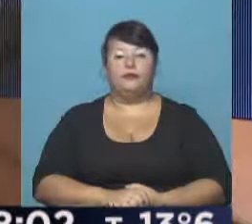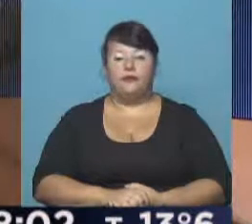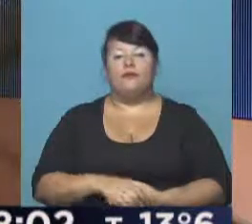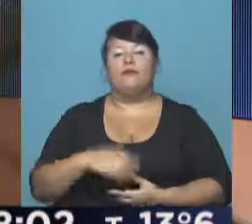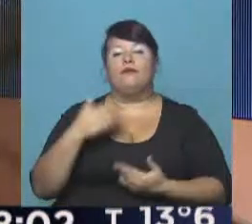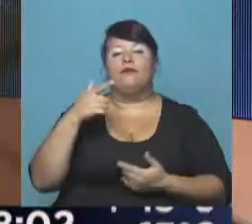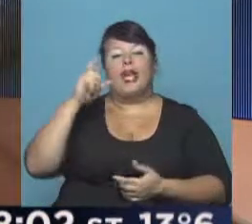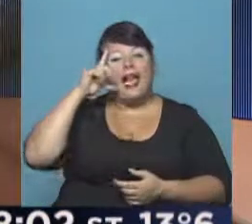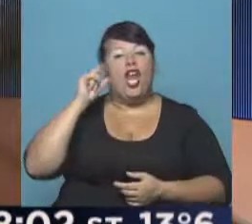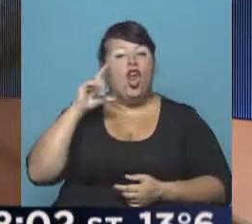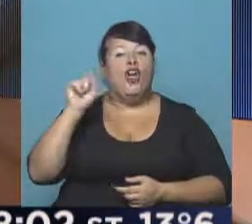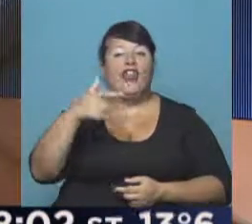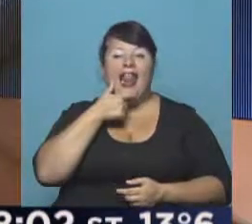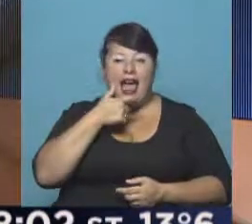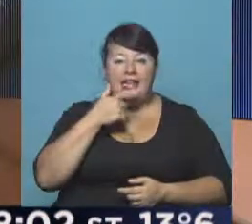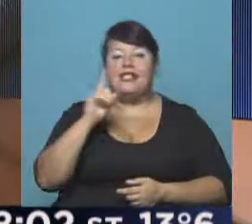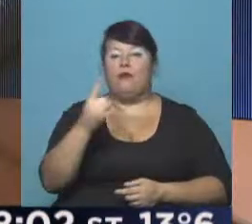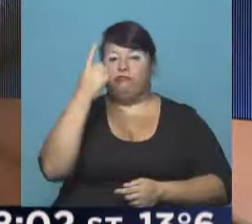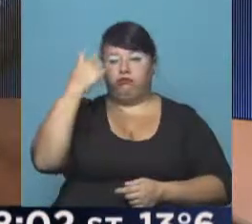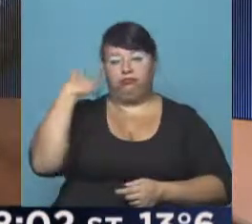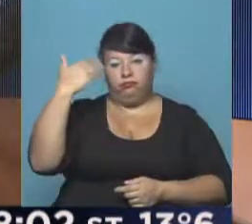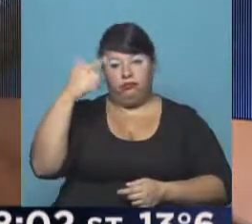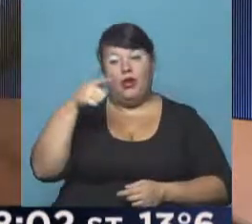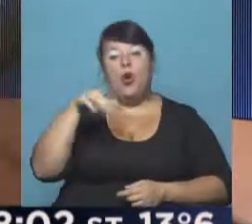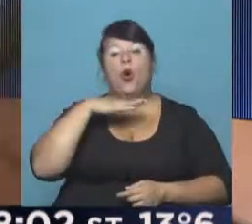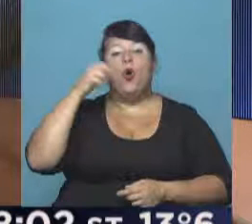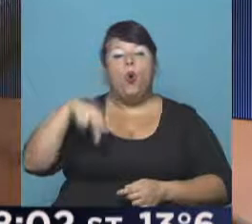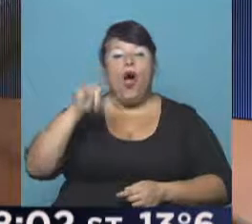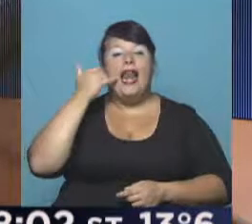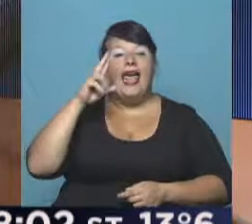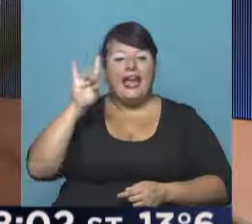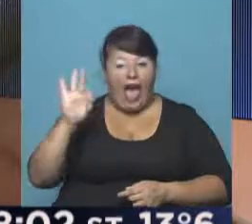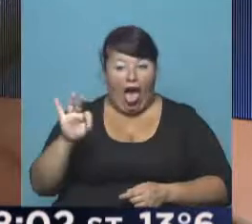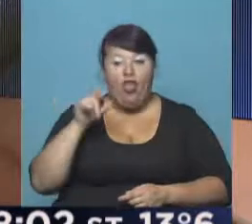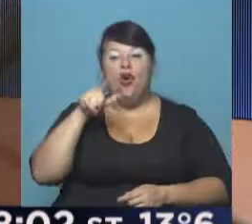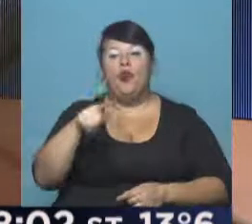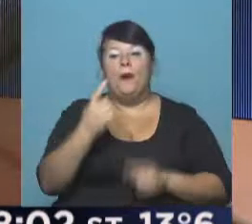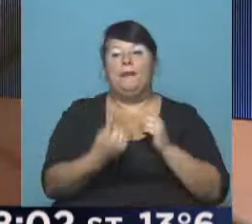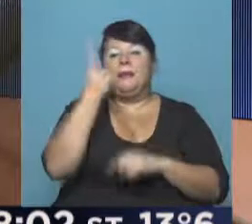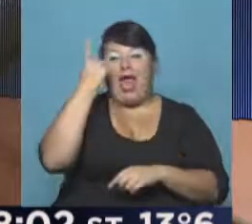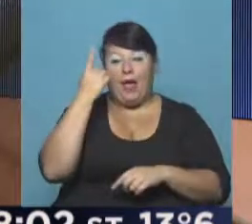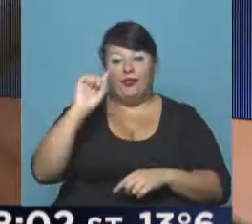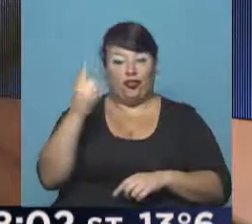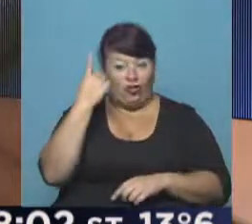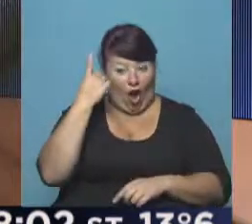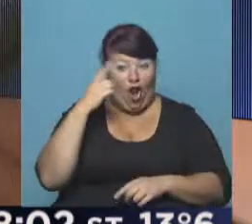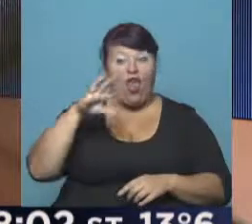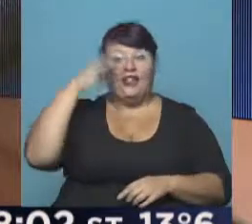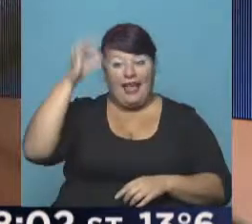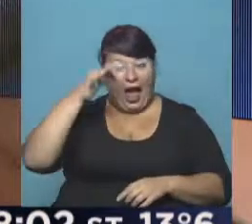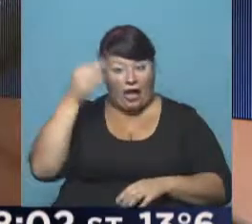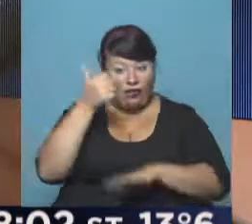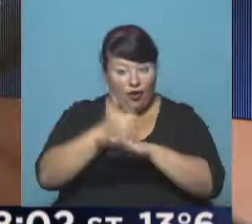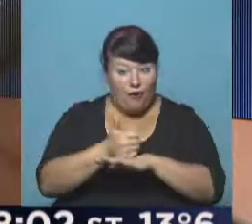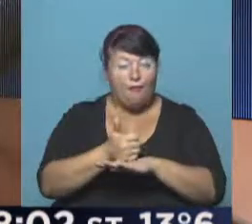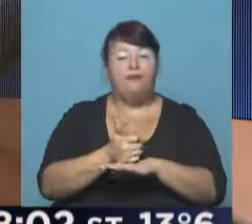El elogio de la risa es el nombre del unipersonal con el cual Juan Leirado marca su debut en solitario sobre el escenario